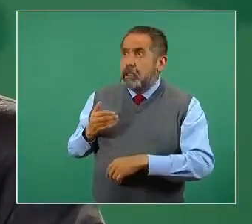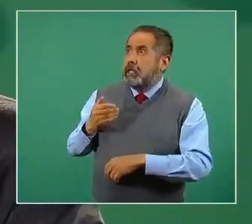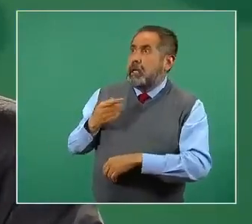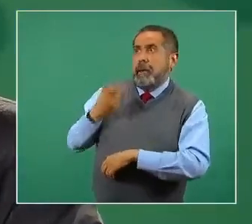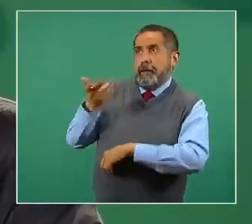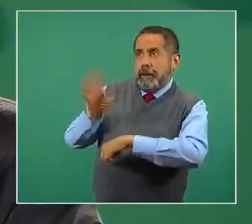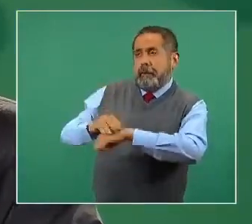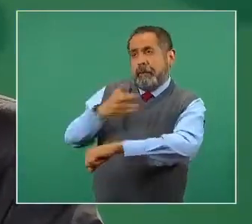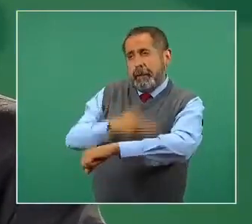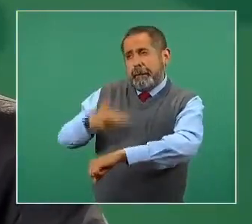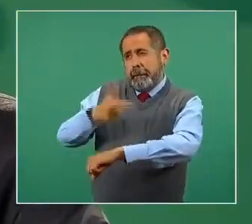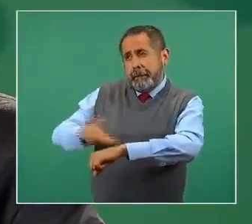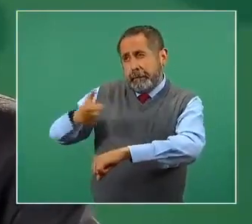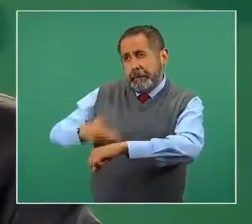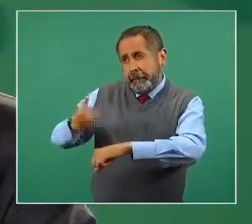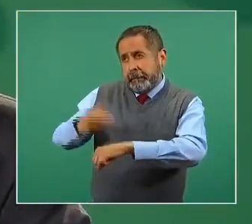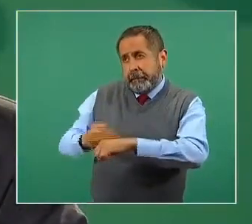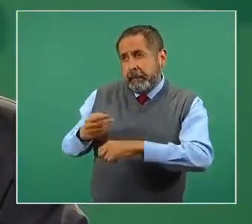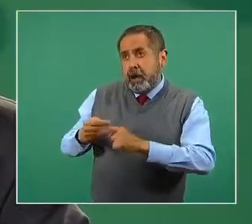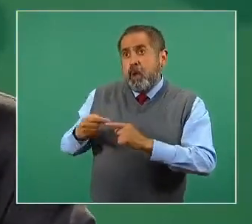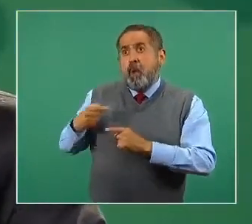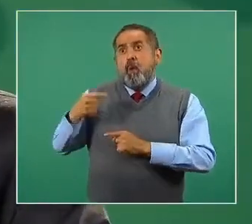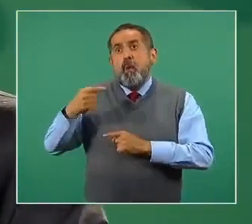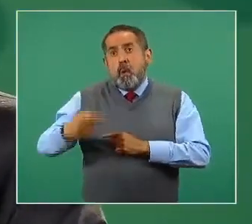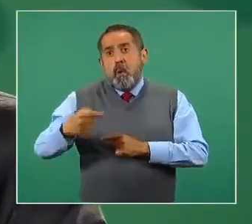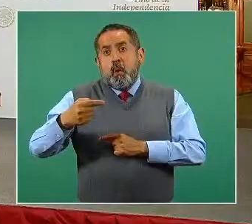semanas antes la vacuna que va a salir.